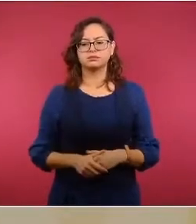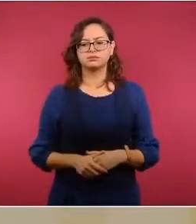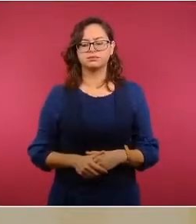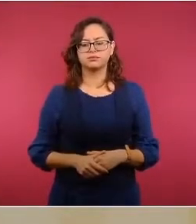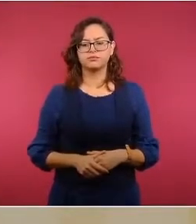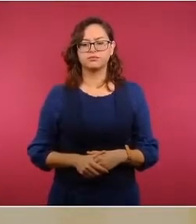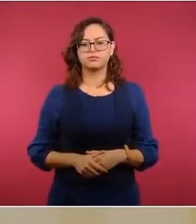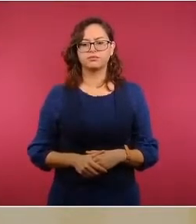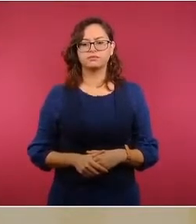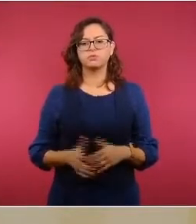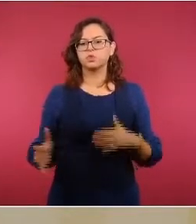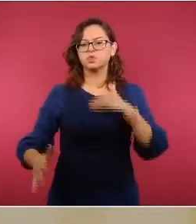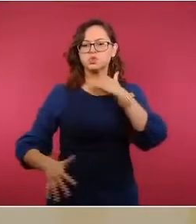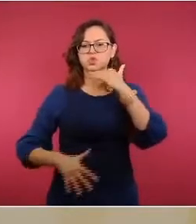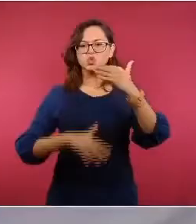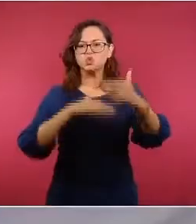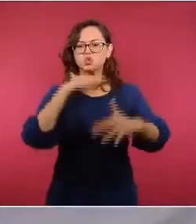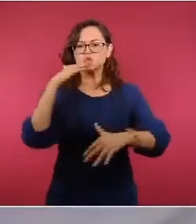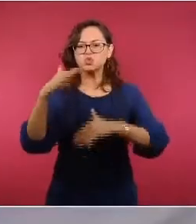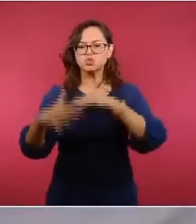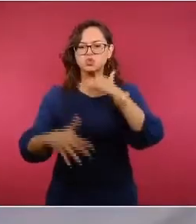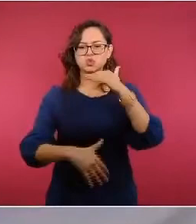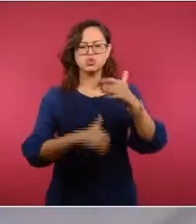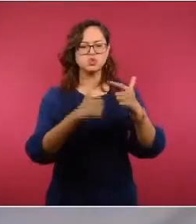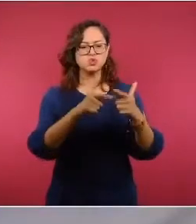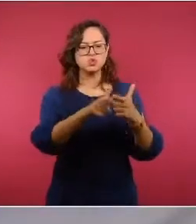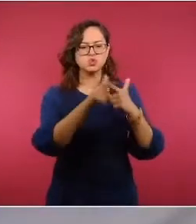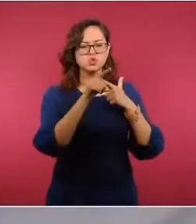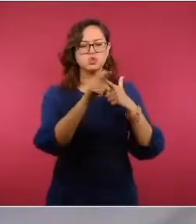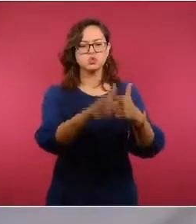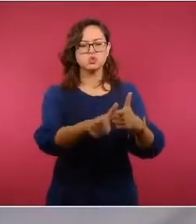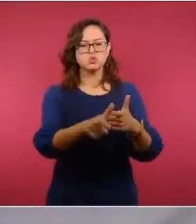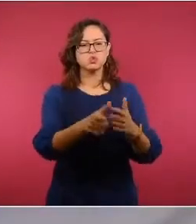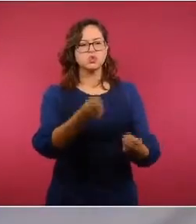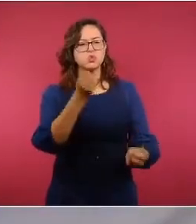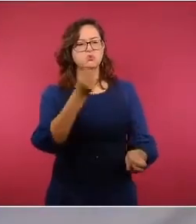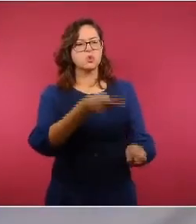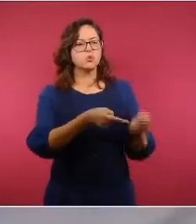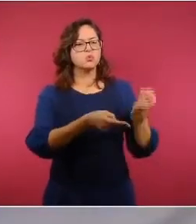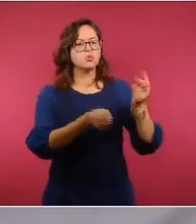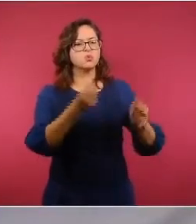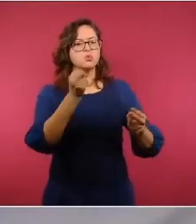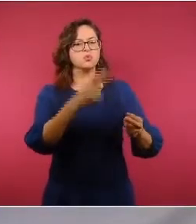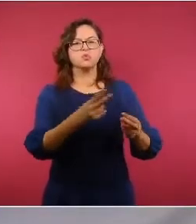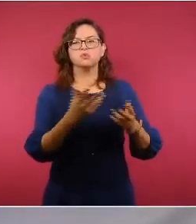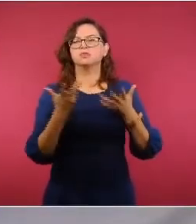continúe la corrupción, los privilegios.